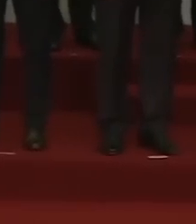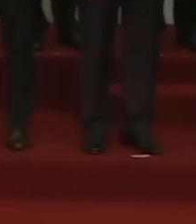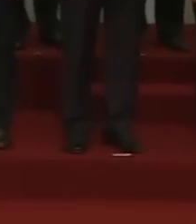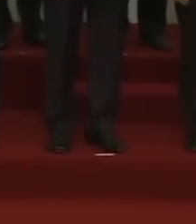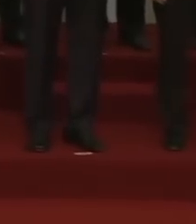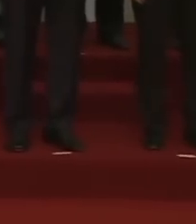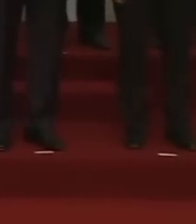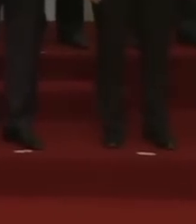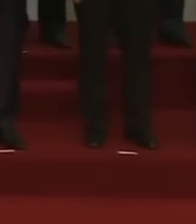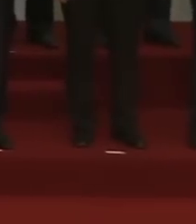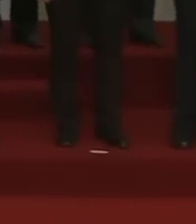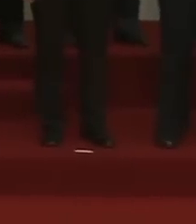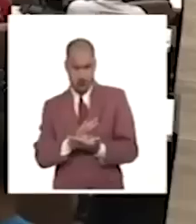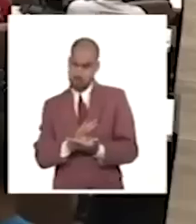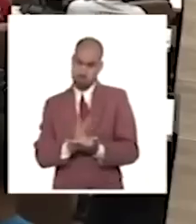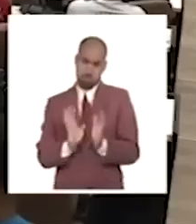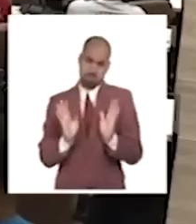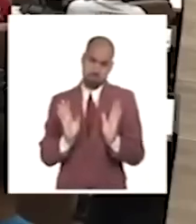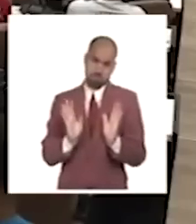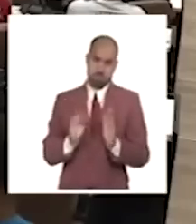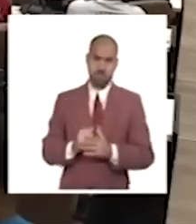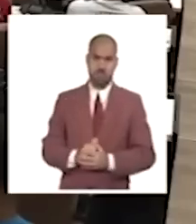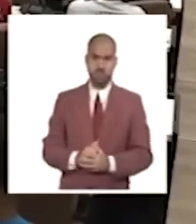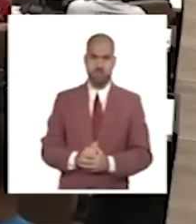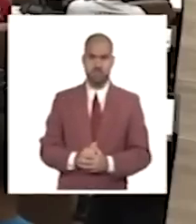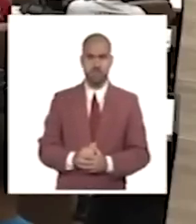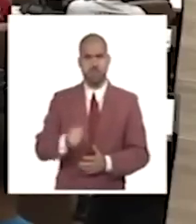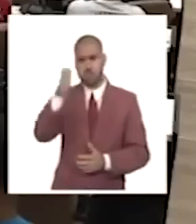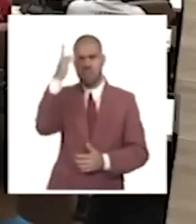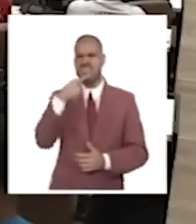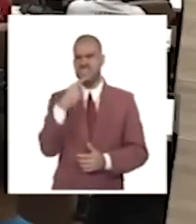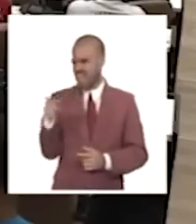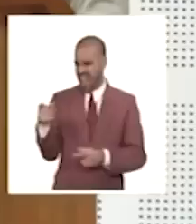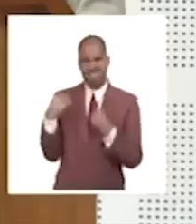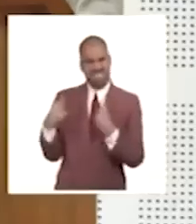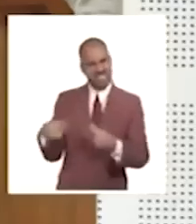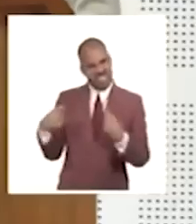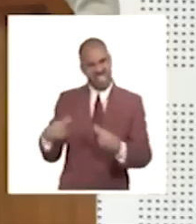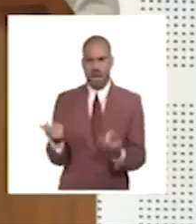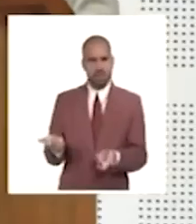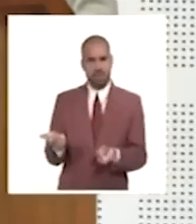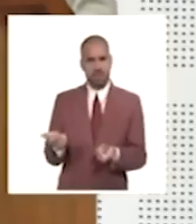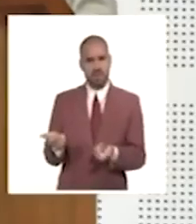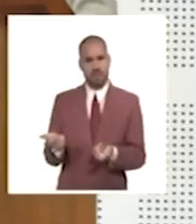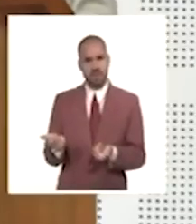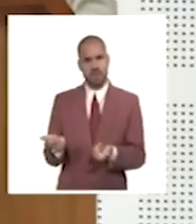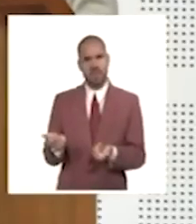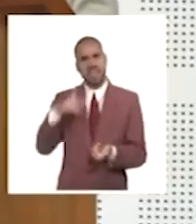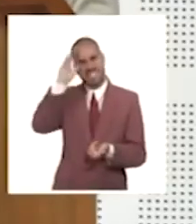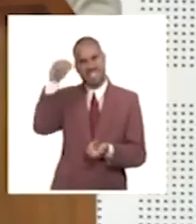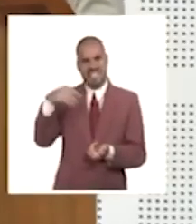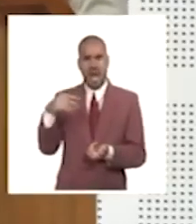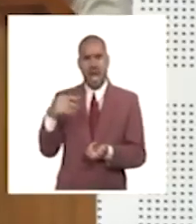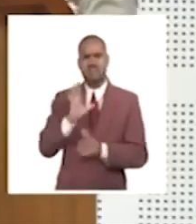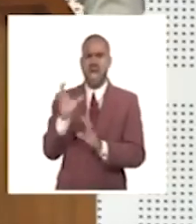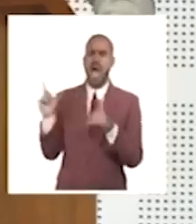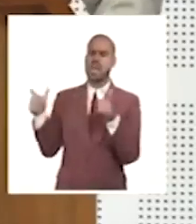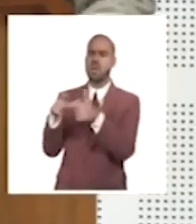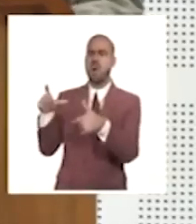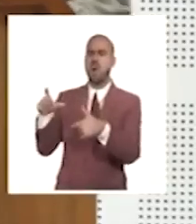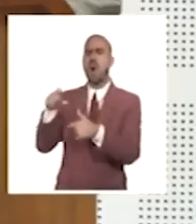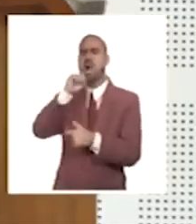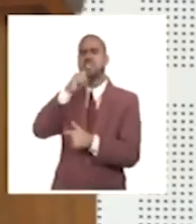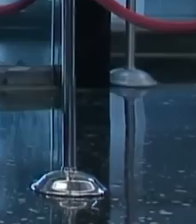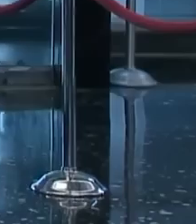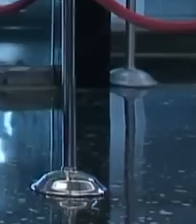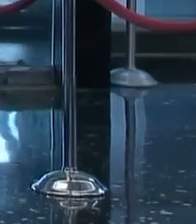serían invitados. Estados Unidos no ha enviado las invitaciones a los gobernantes para asistir a la cumbre, que se celebrará del 6 al 10